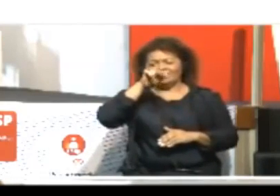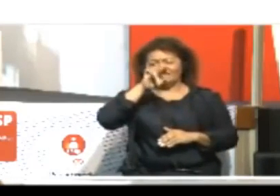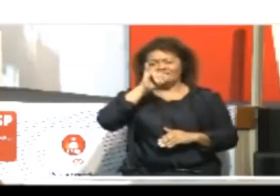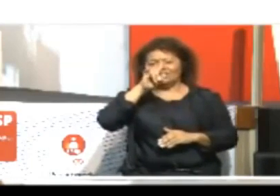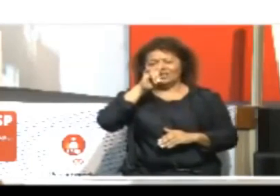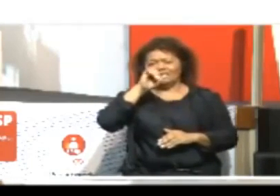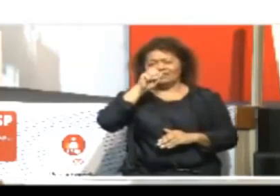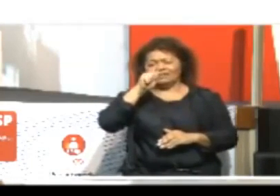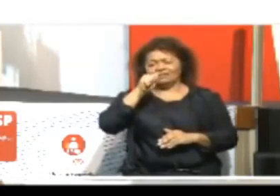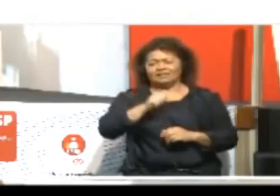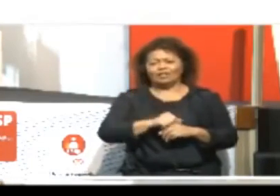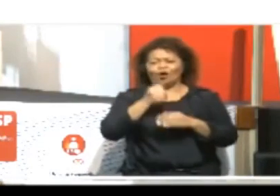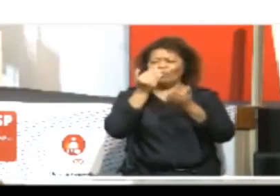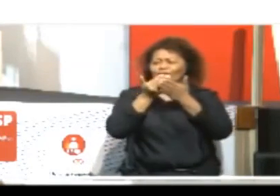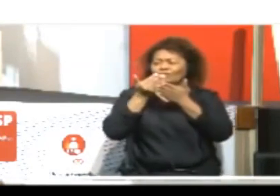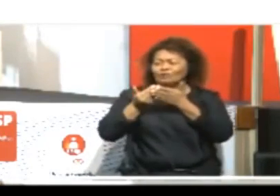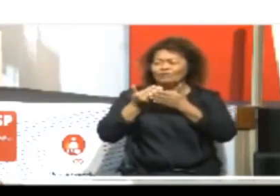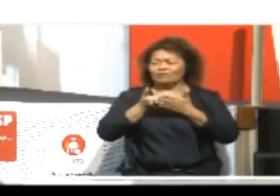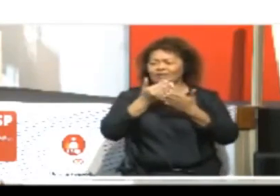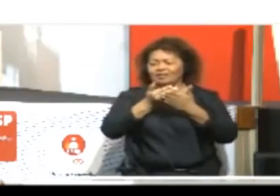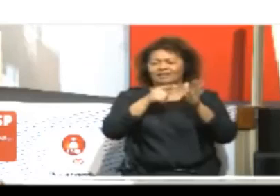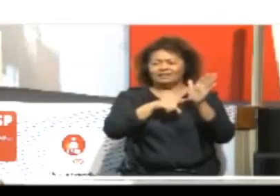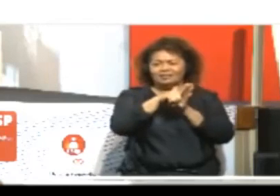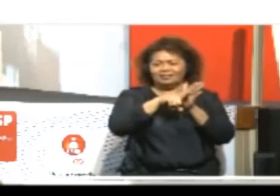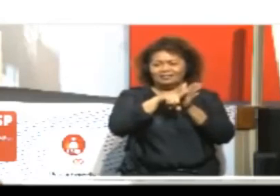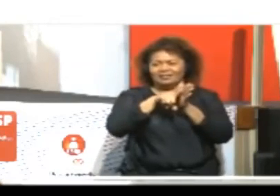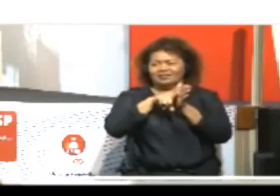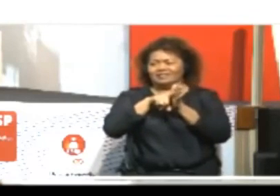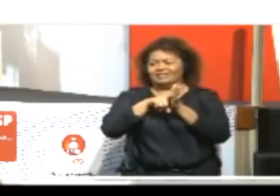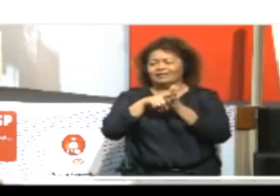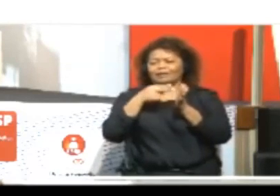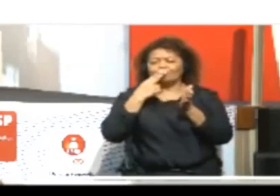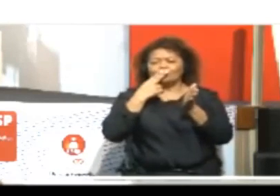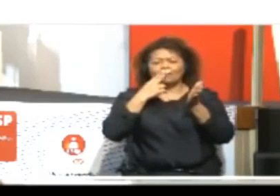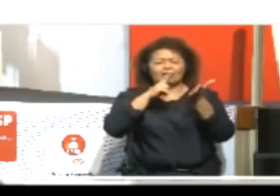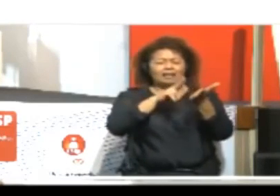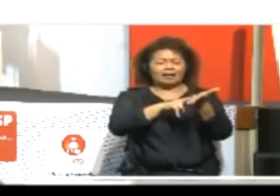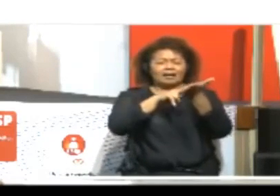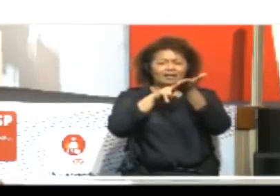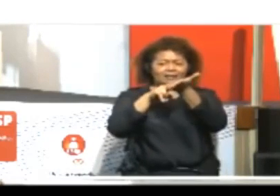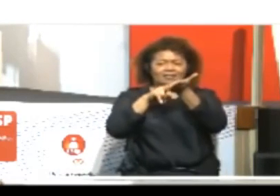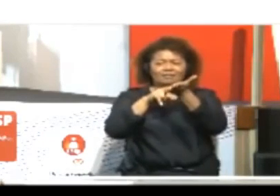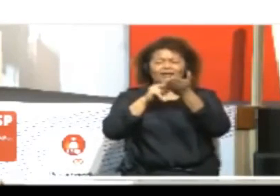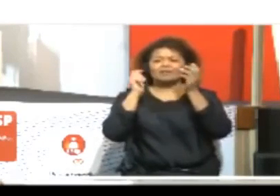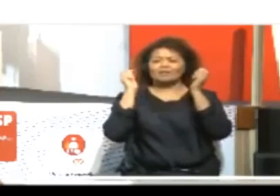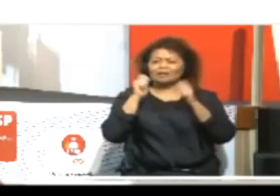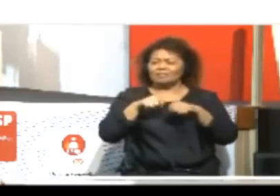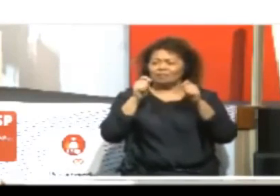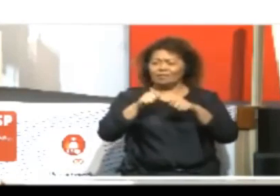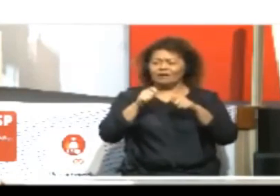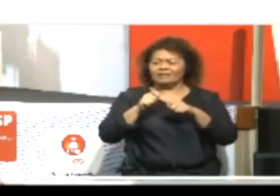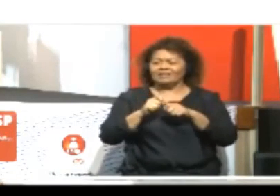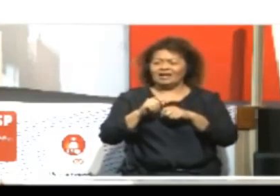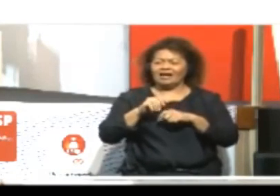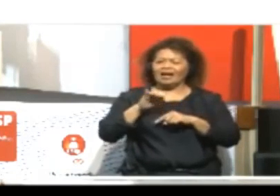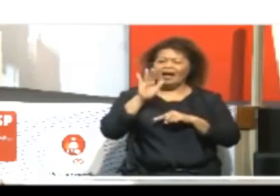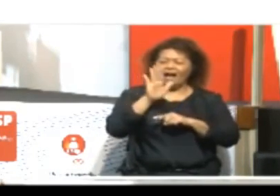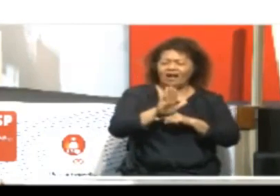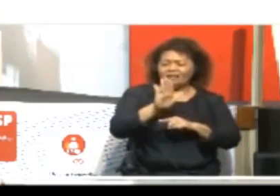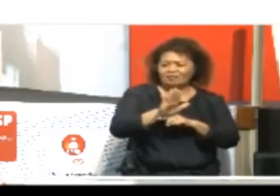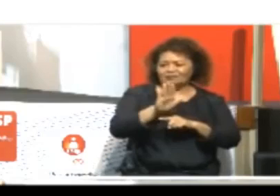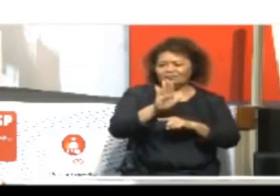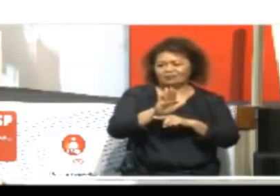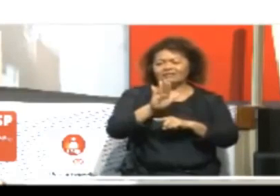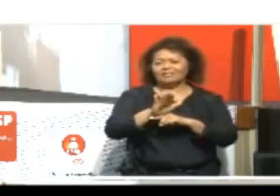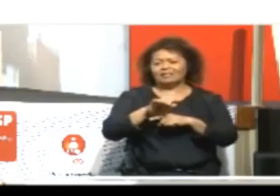yo escriba una carta y diga estoy dispuesta a ser la tutora, entonces espero que vengan a visitarme y así aprender